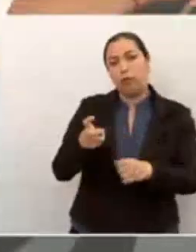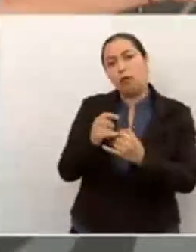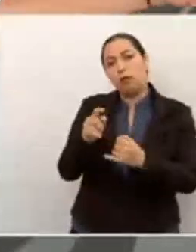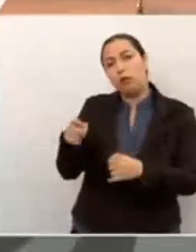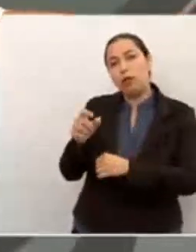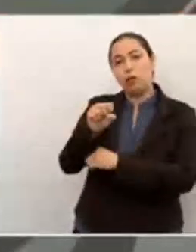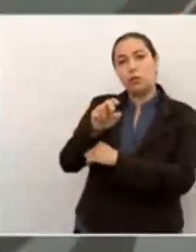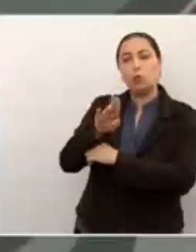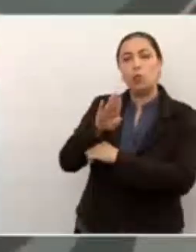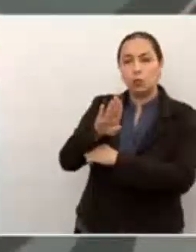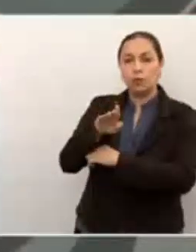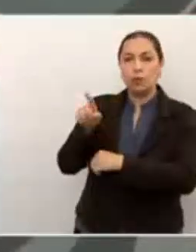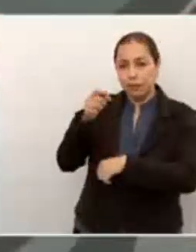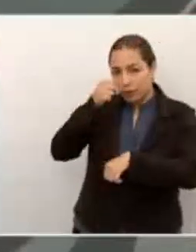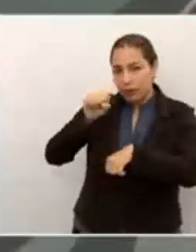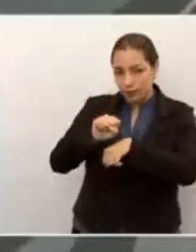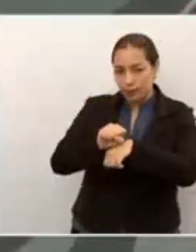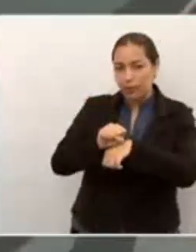del dinero,